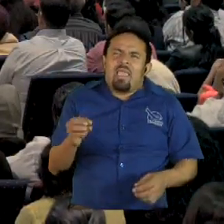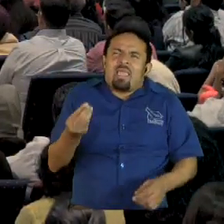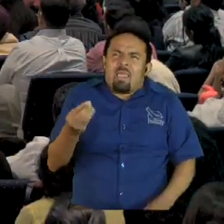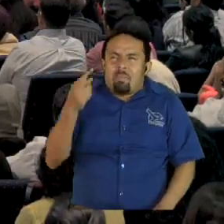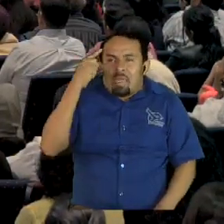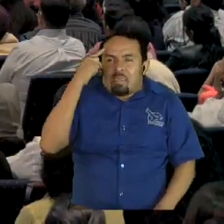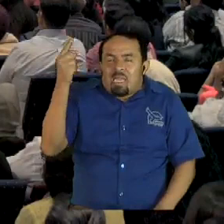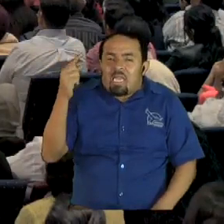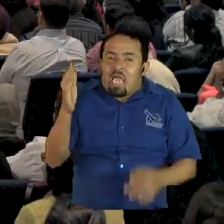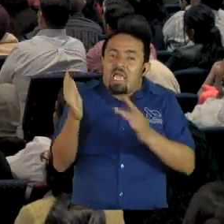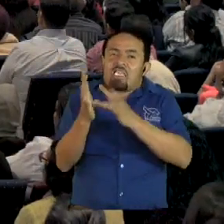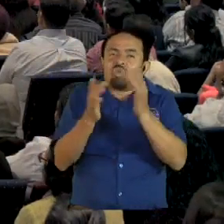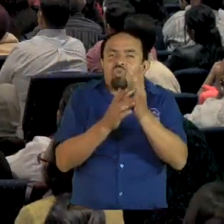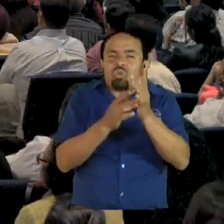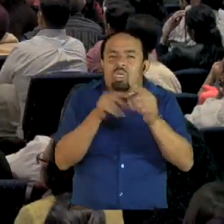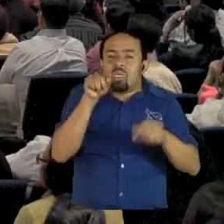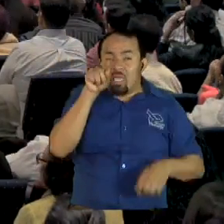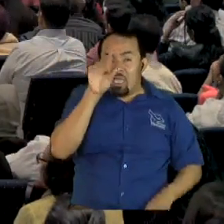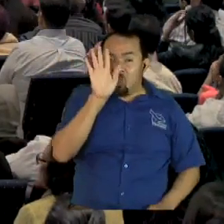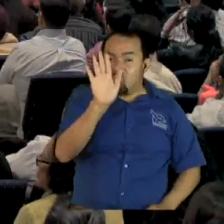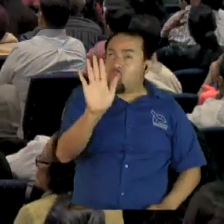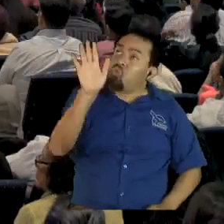sus enemigos?